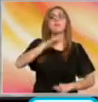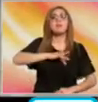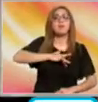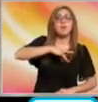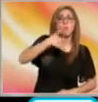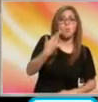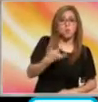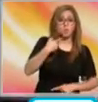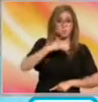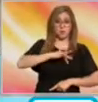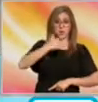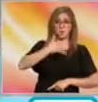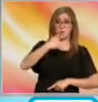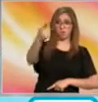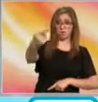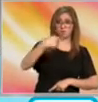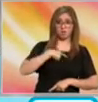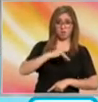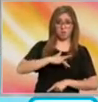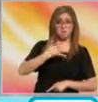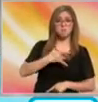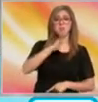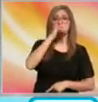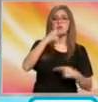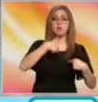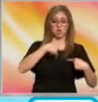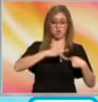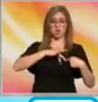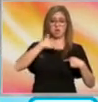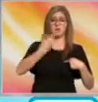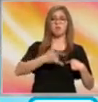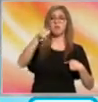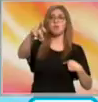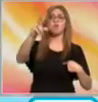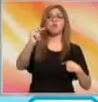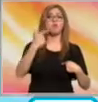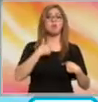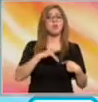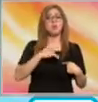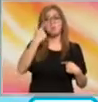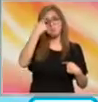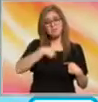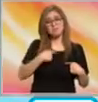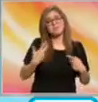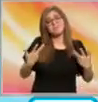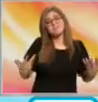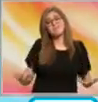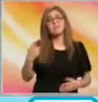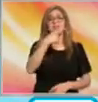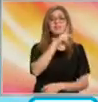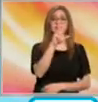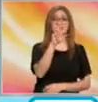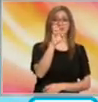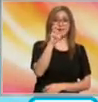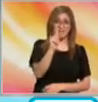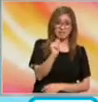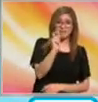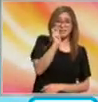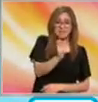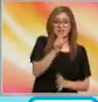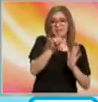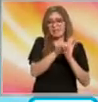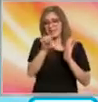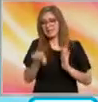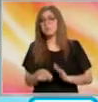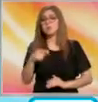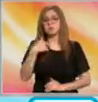de ti. Y hay un juego en Rent que es de verdad espectacular. Y este juego es que a pesar de que